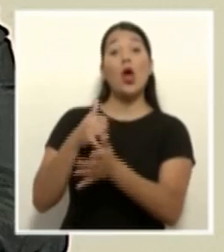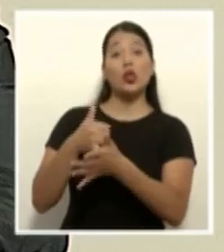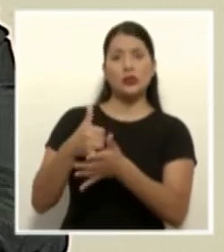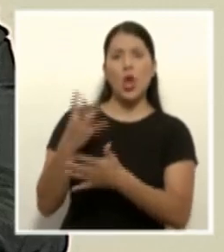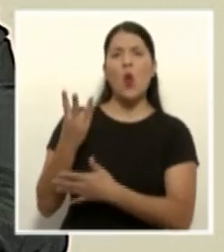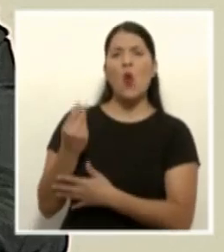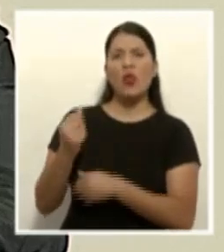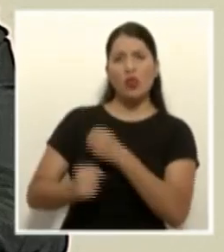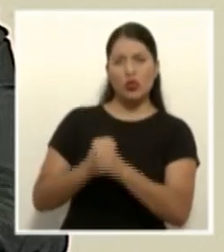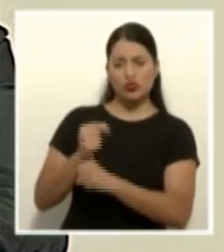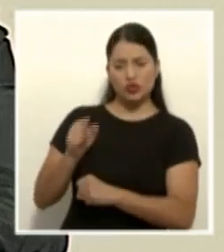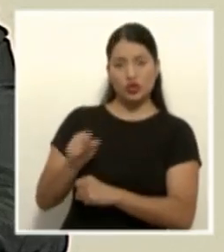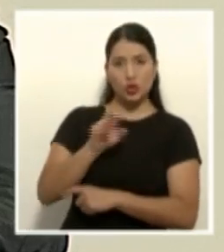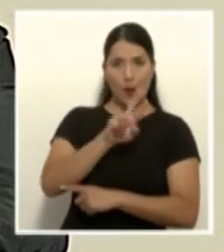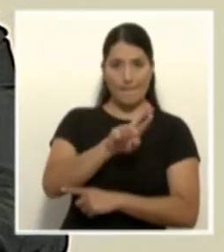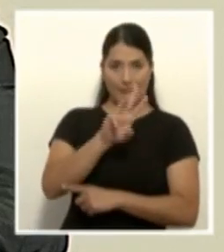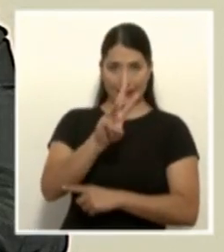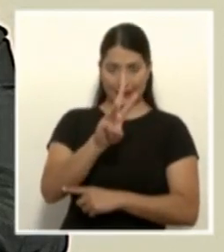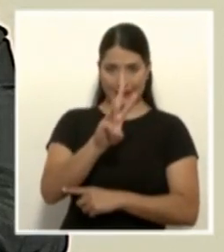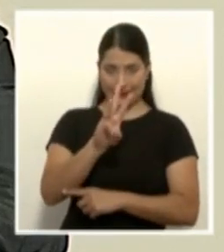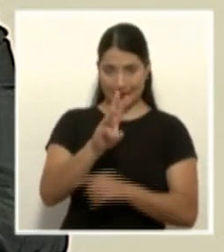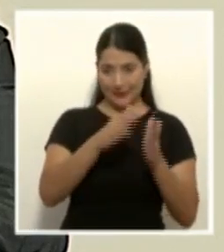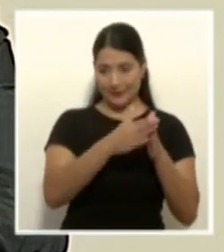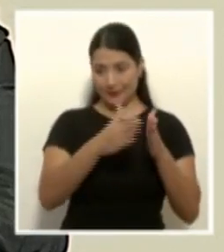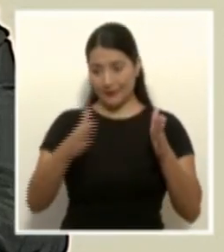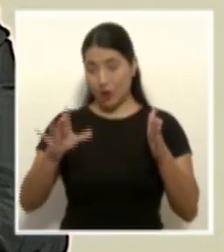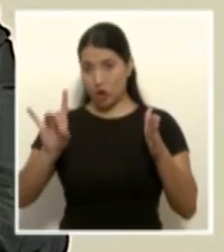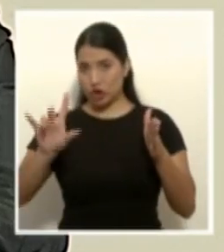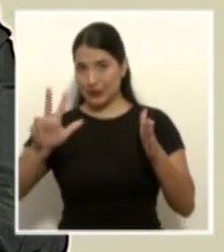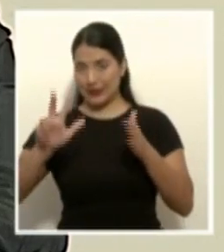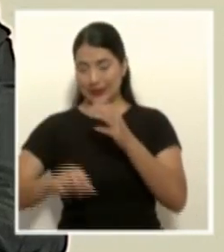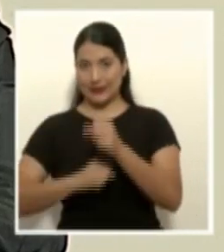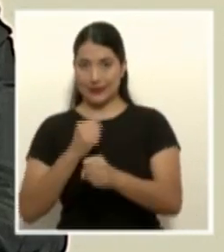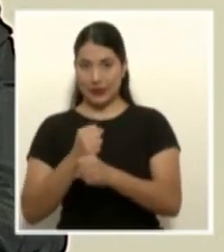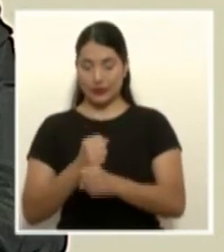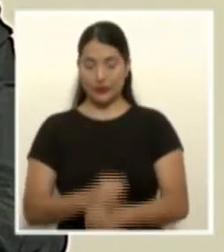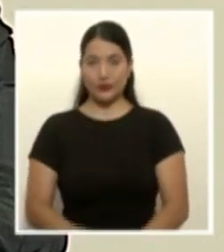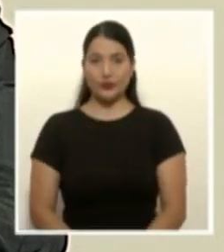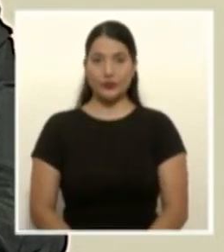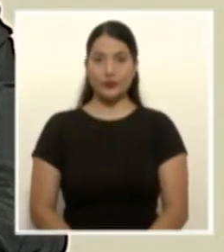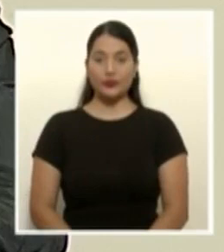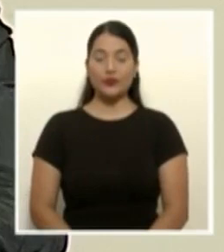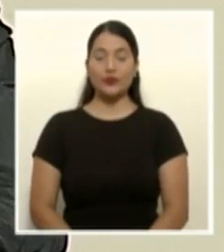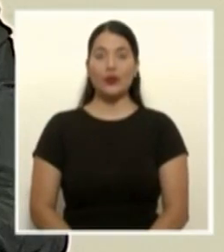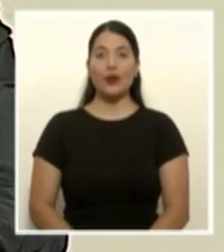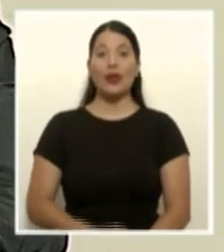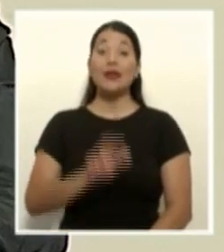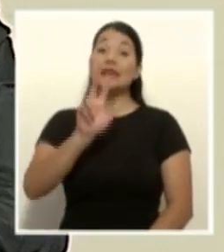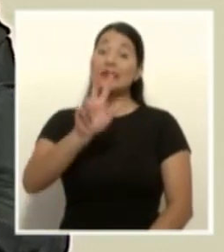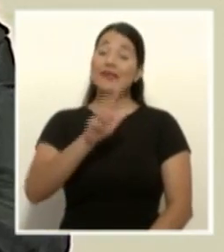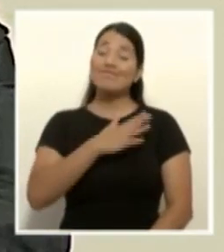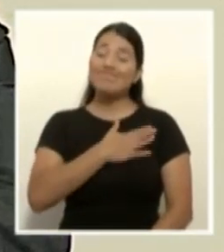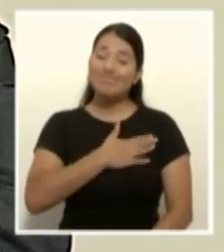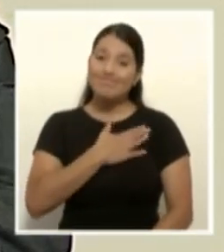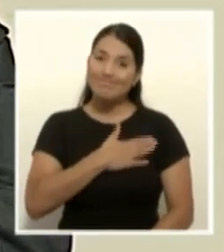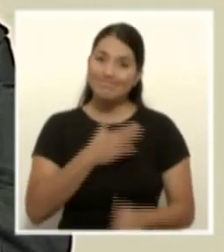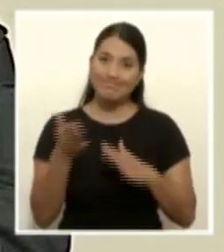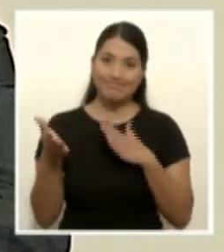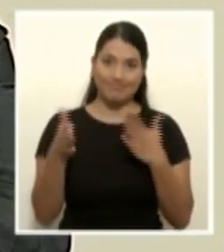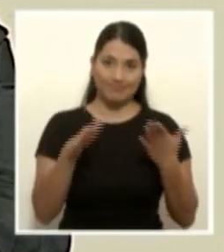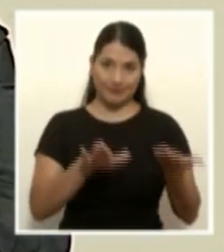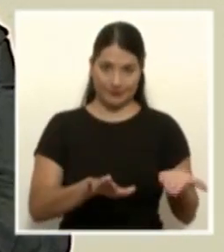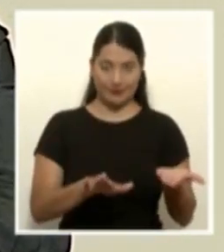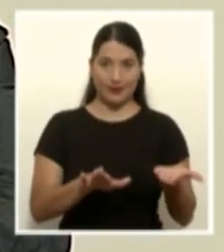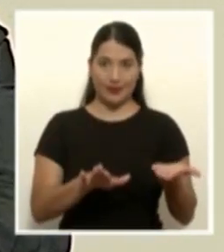edades que van desde los 26 hasta los 83 años. Se reportan 3 lamentables fallecimientos